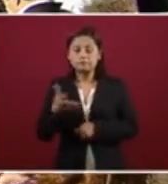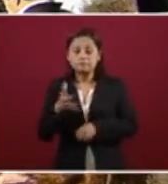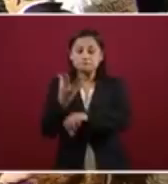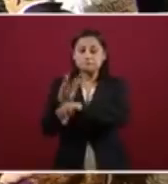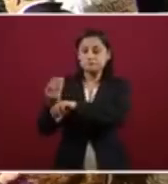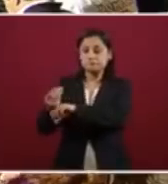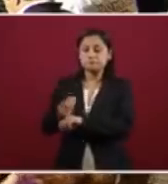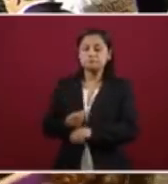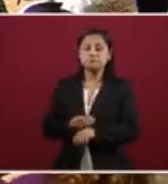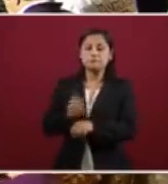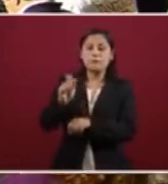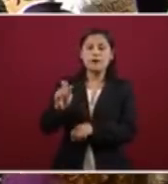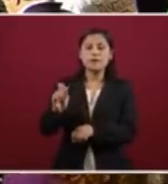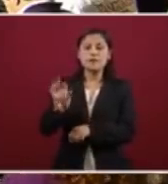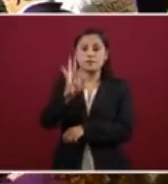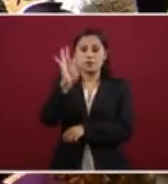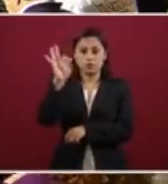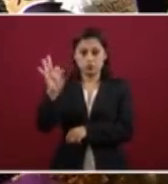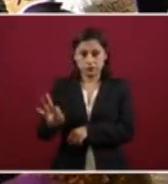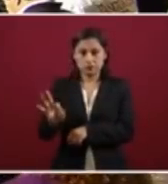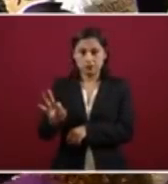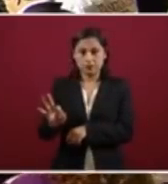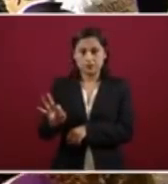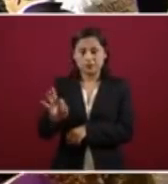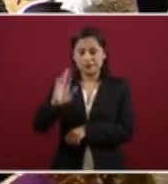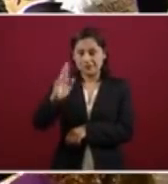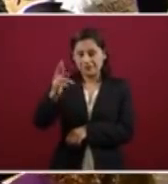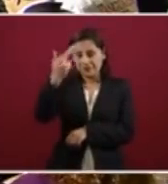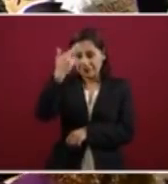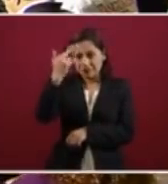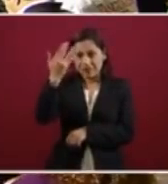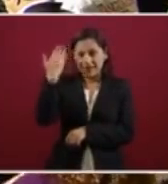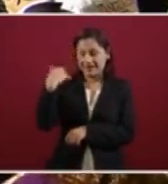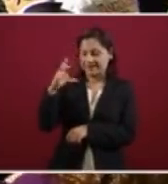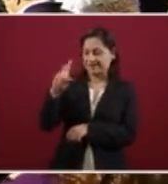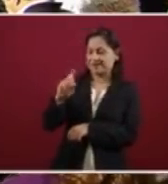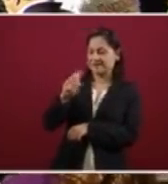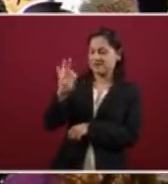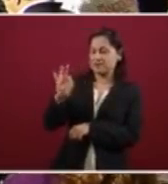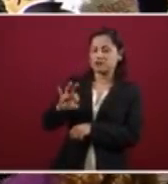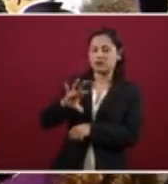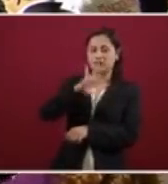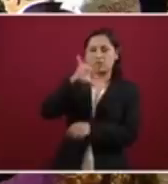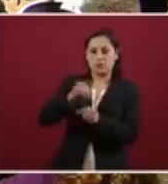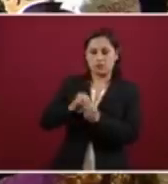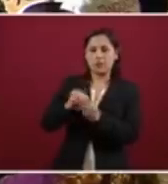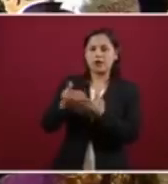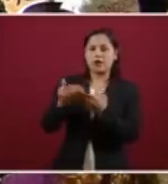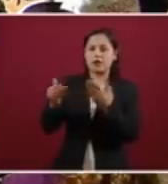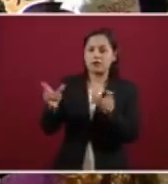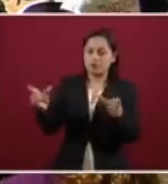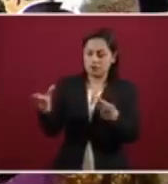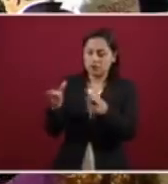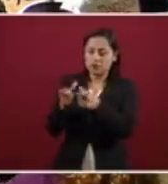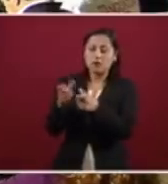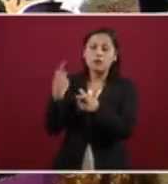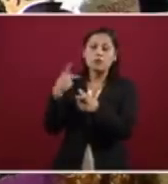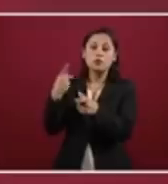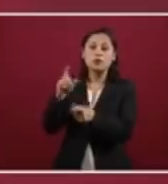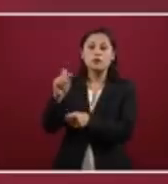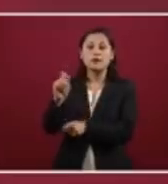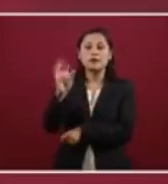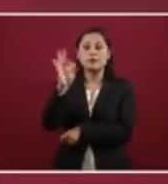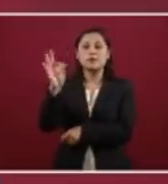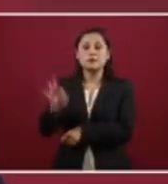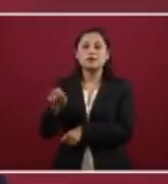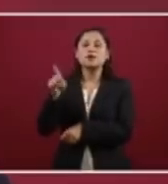20%. Si recuerdan, hablábamos del global 30% en Puebla, porque es un poquito más bajo, porque se nos atravesó un proceso